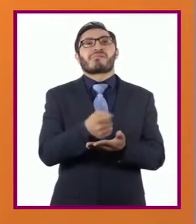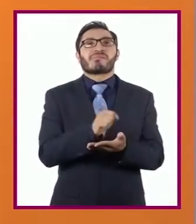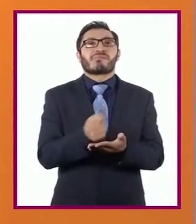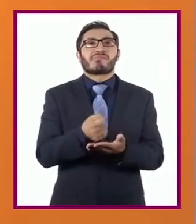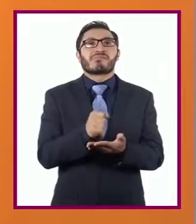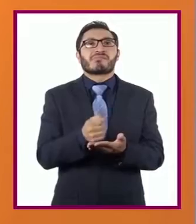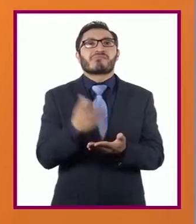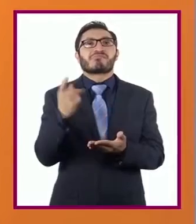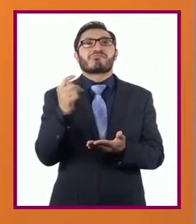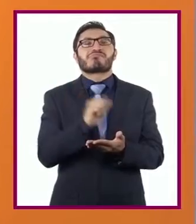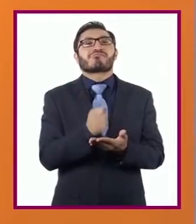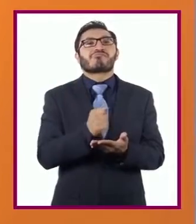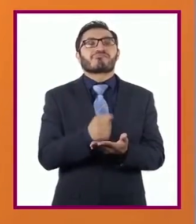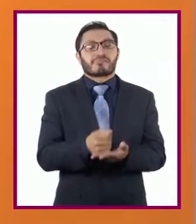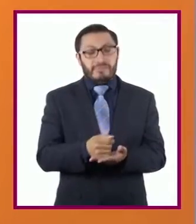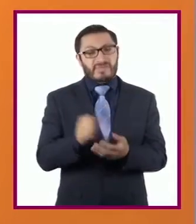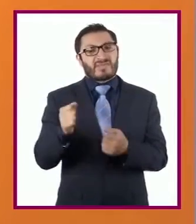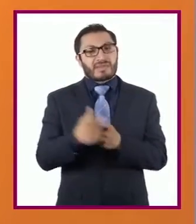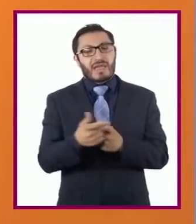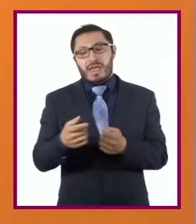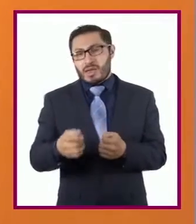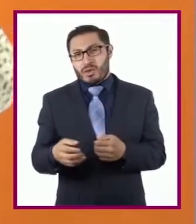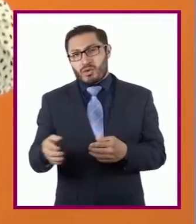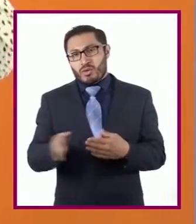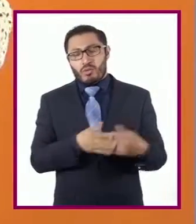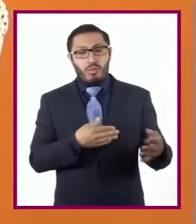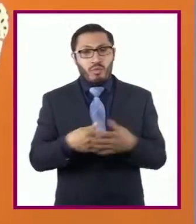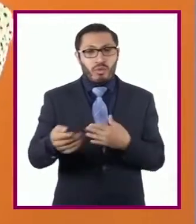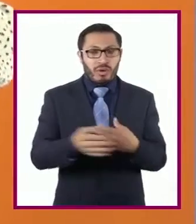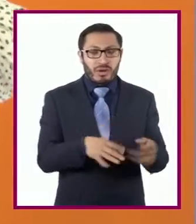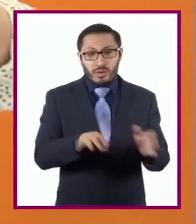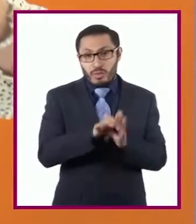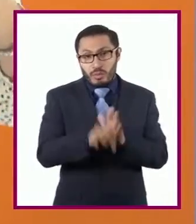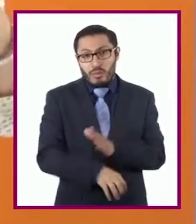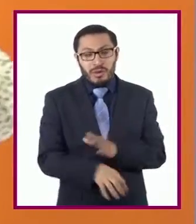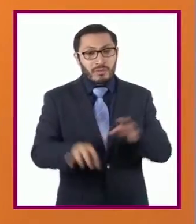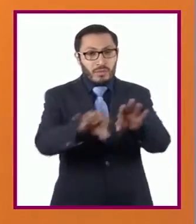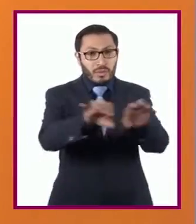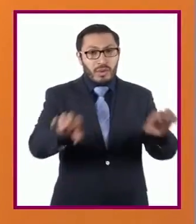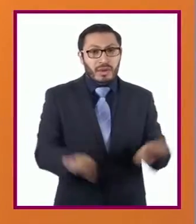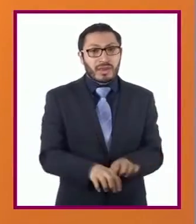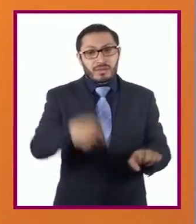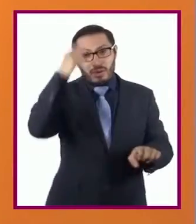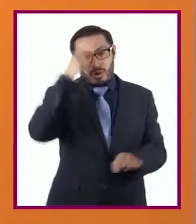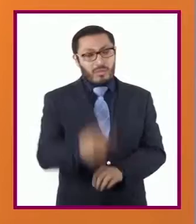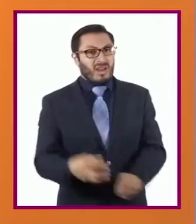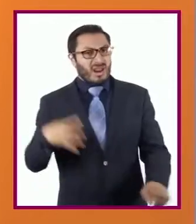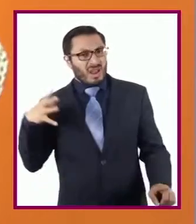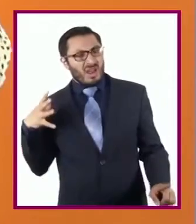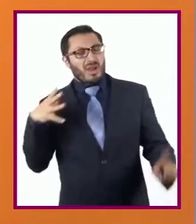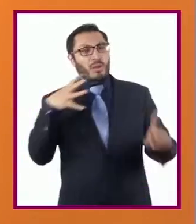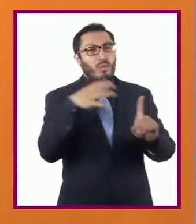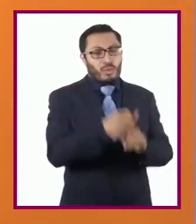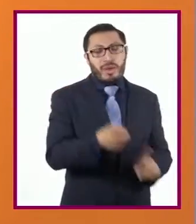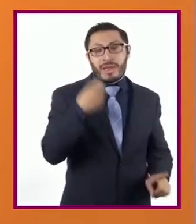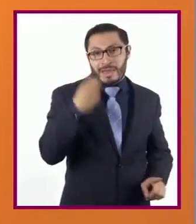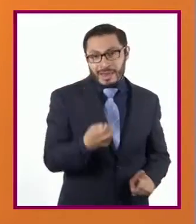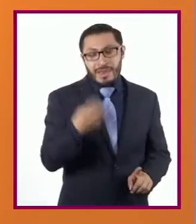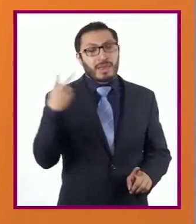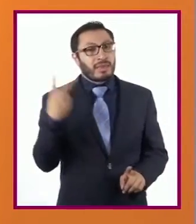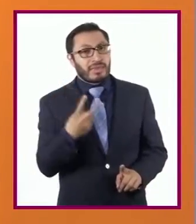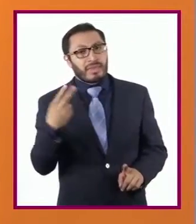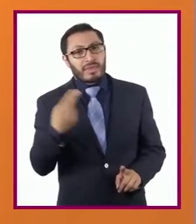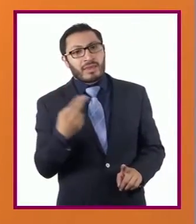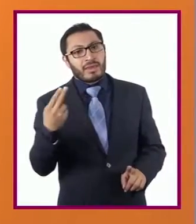que está muy de moda, ¿no? En donde se necesita formar un equipo para llegar al resultado, ¿no? Se necesita hacer